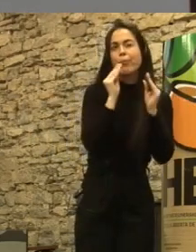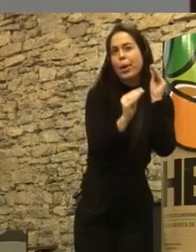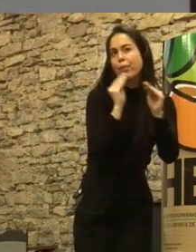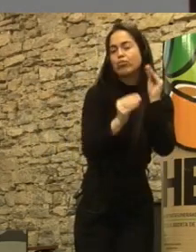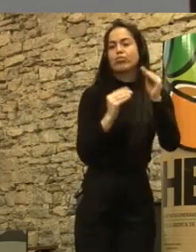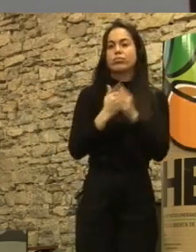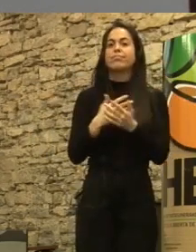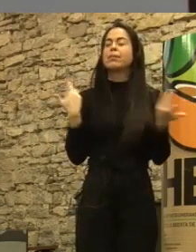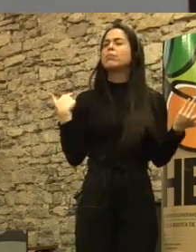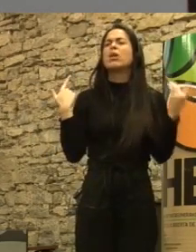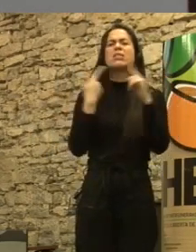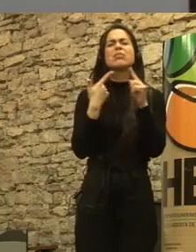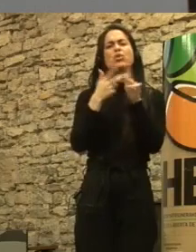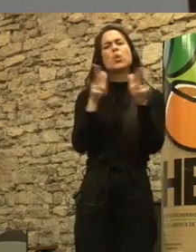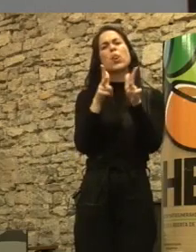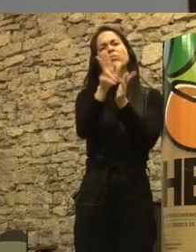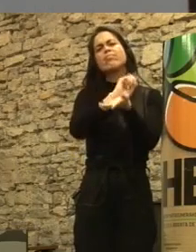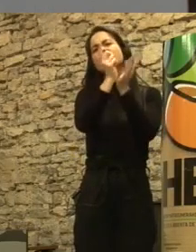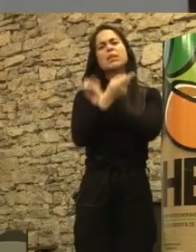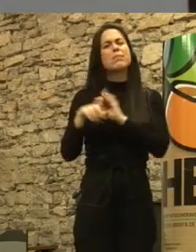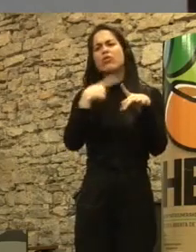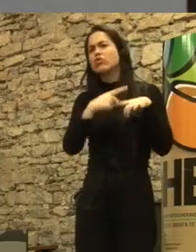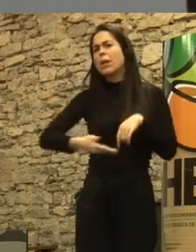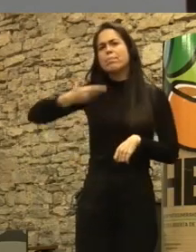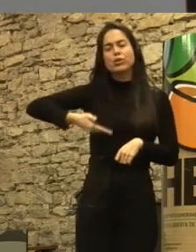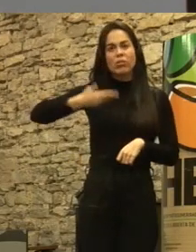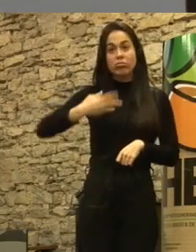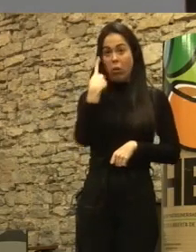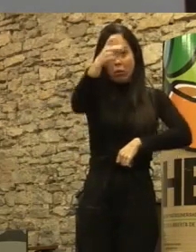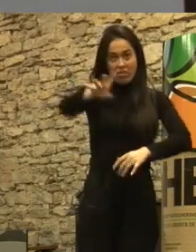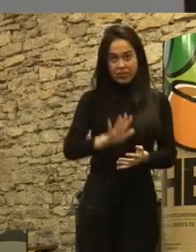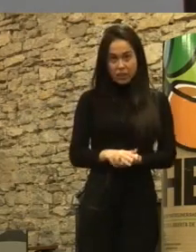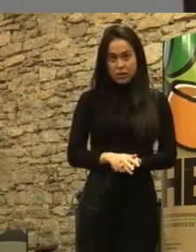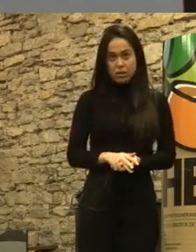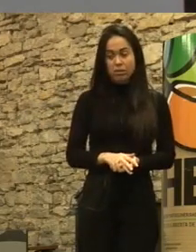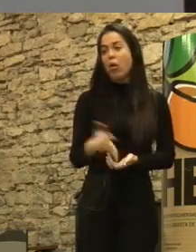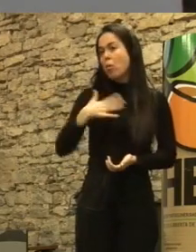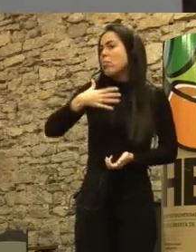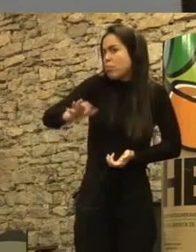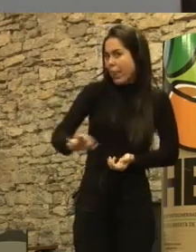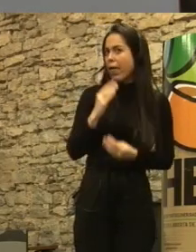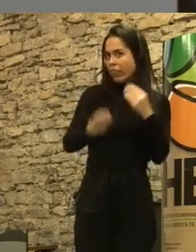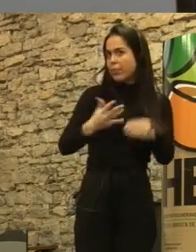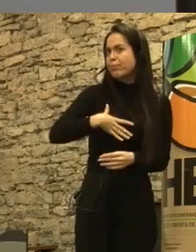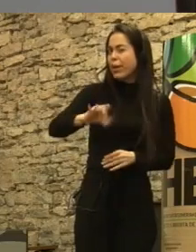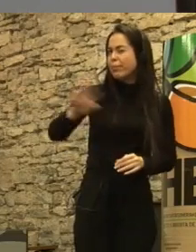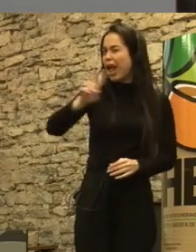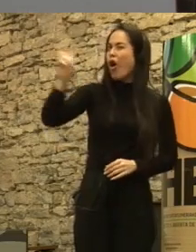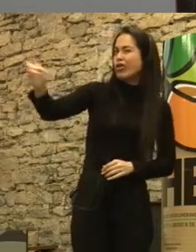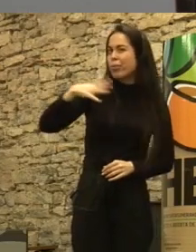para cambiar la sociedad, para hacer cosas importantes, no hace falta nada de eso, o se puede hacer eso, pero se puede hacer otras cosas como les voy a